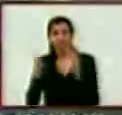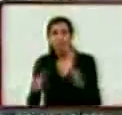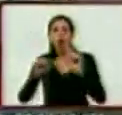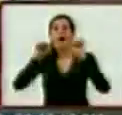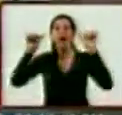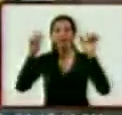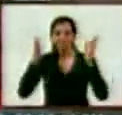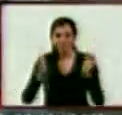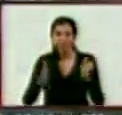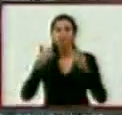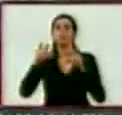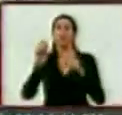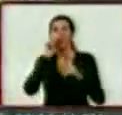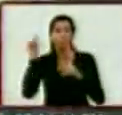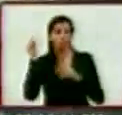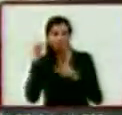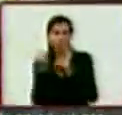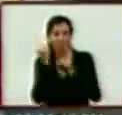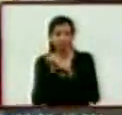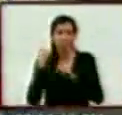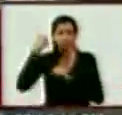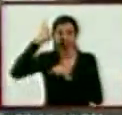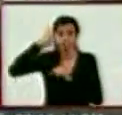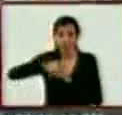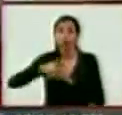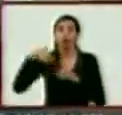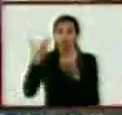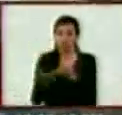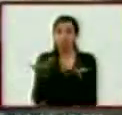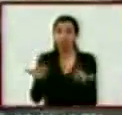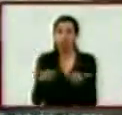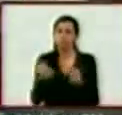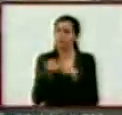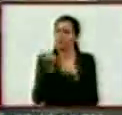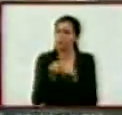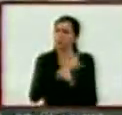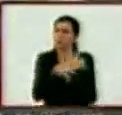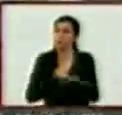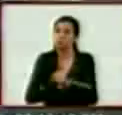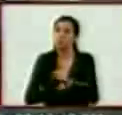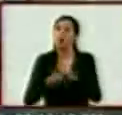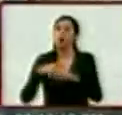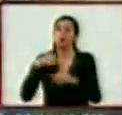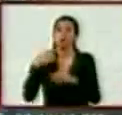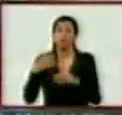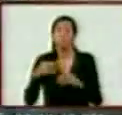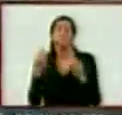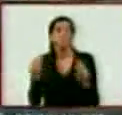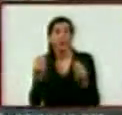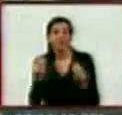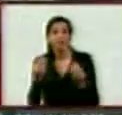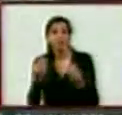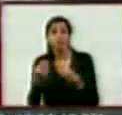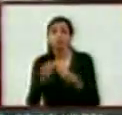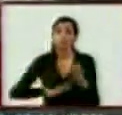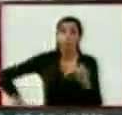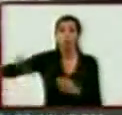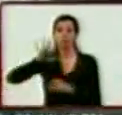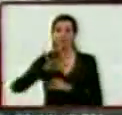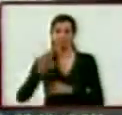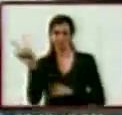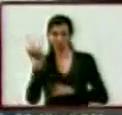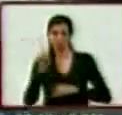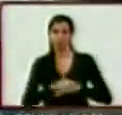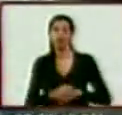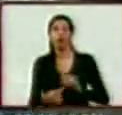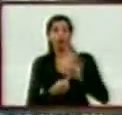ingenieros, obreros, obreras que vienen trabajando denodadamente para que florezcan en todos los rincones de la patria este tipo